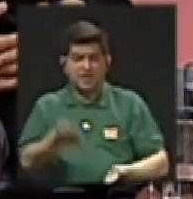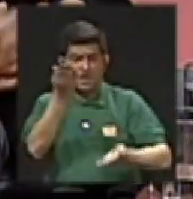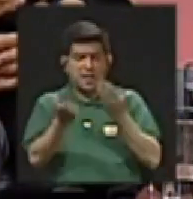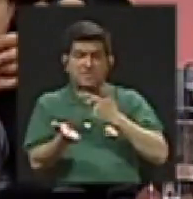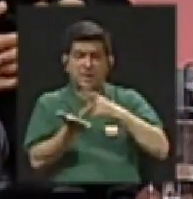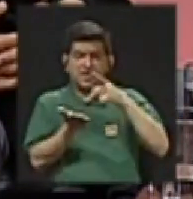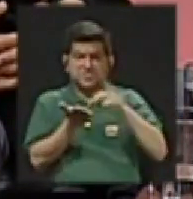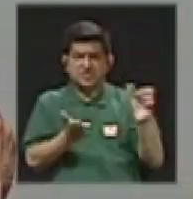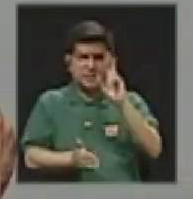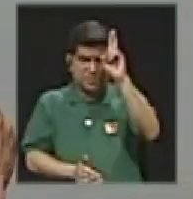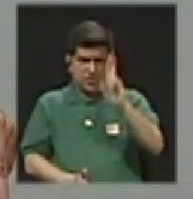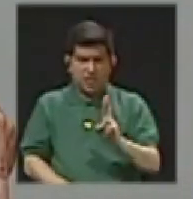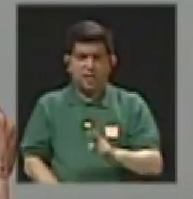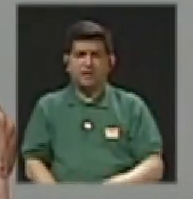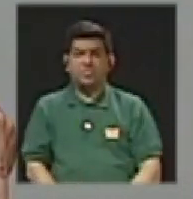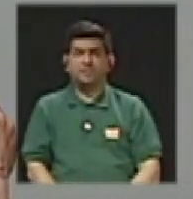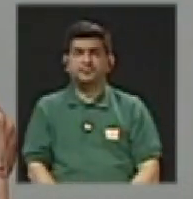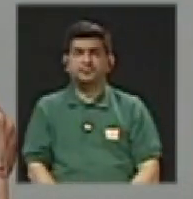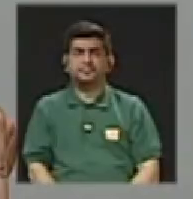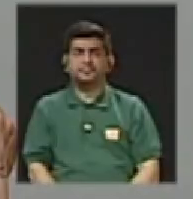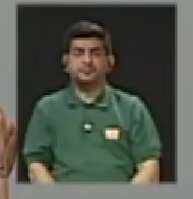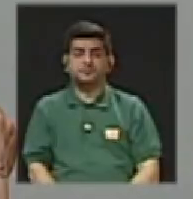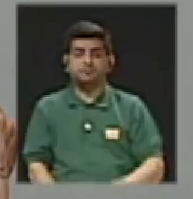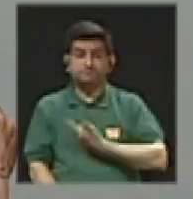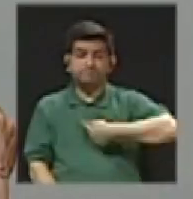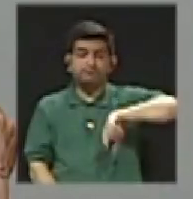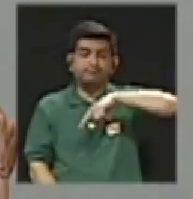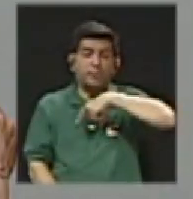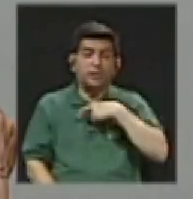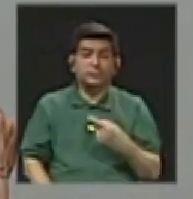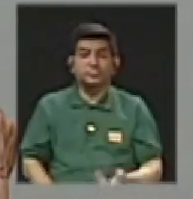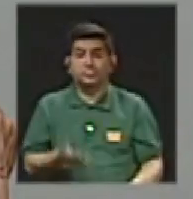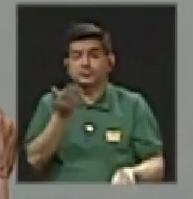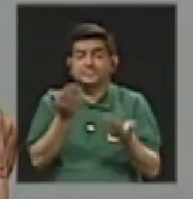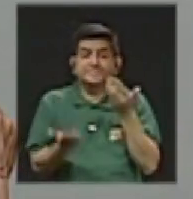Costa Rica, por ejemplo, estábamos